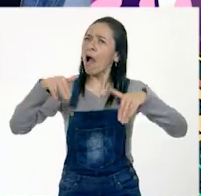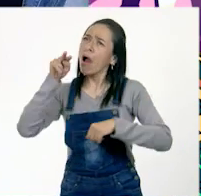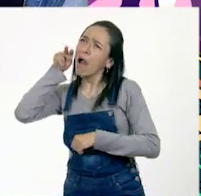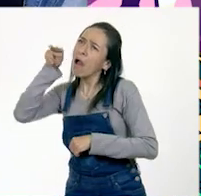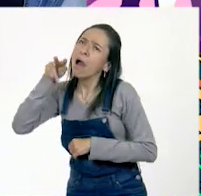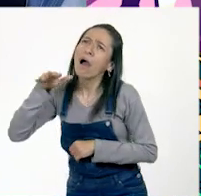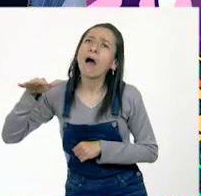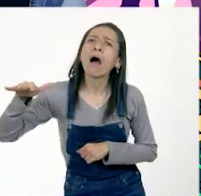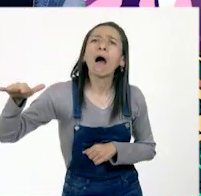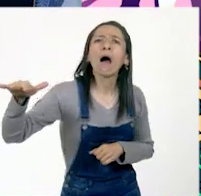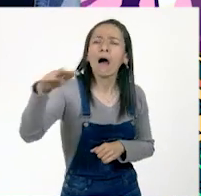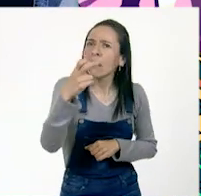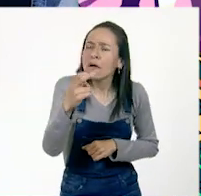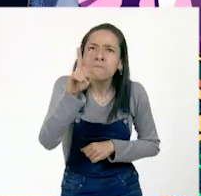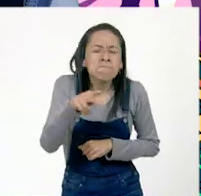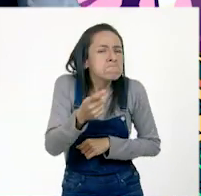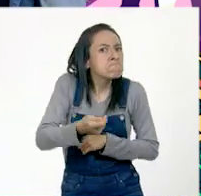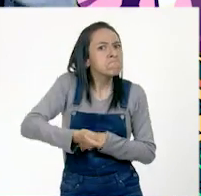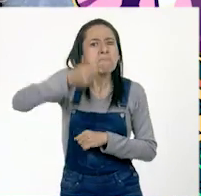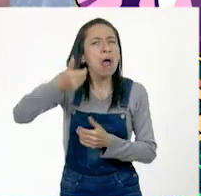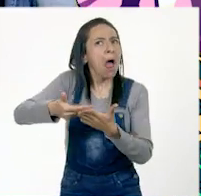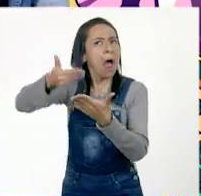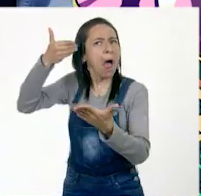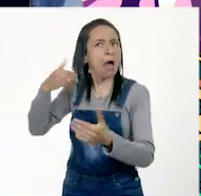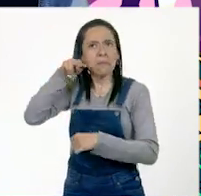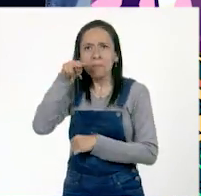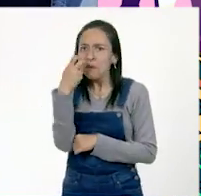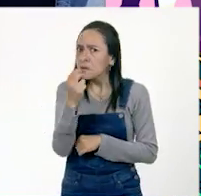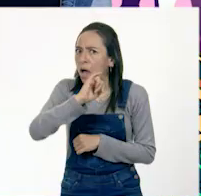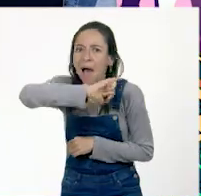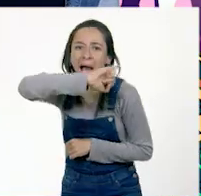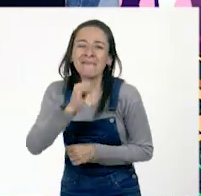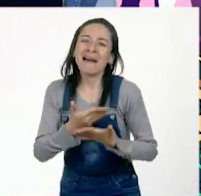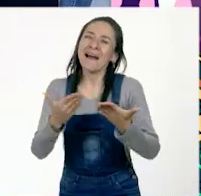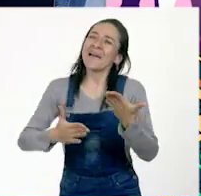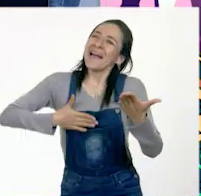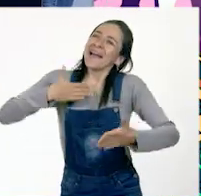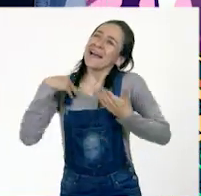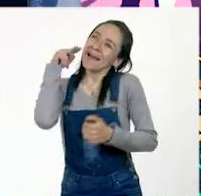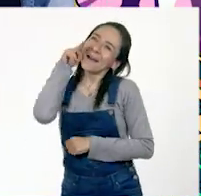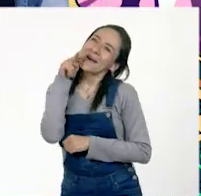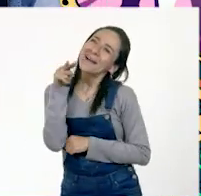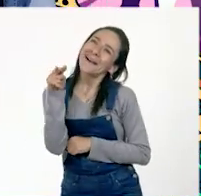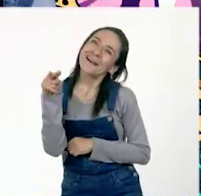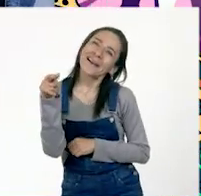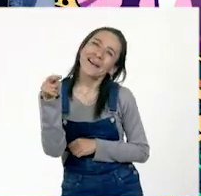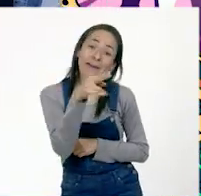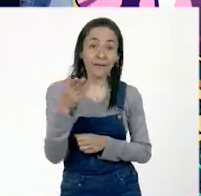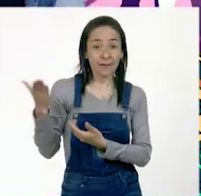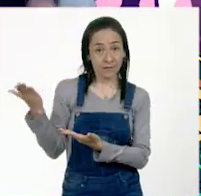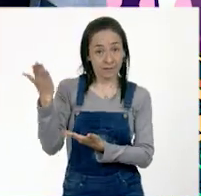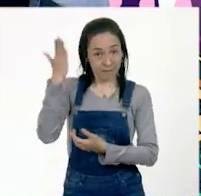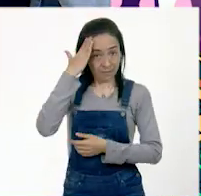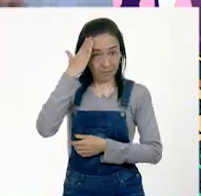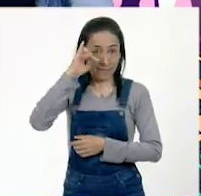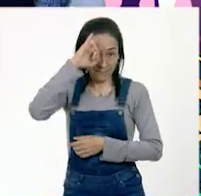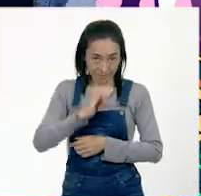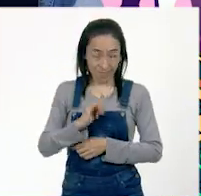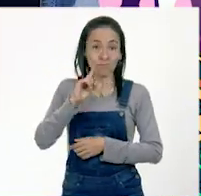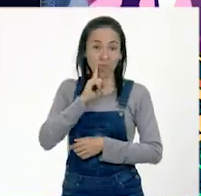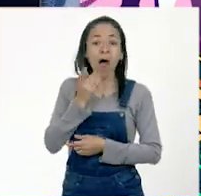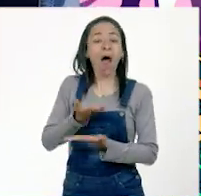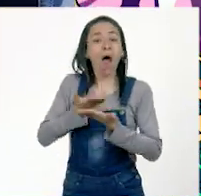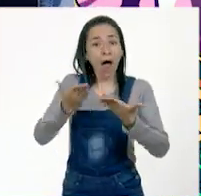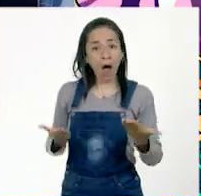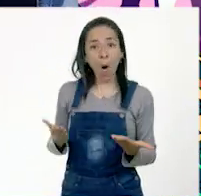he observado. ¡Qué bonito es por aquí! La comandante está enviando en este momento imágenes para que todas y